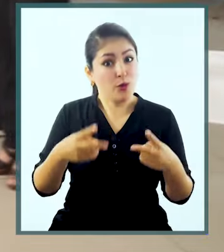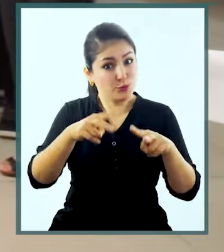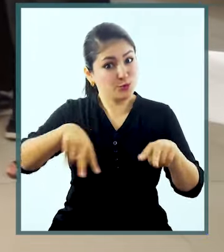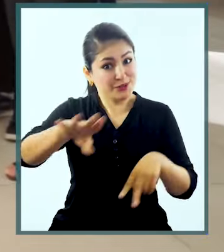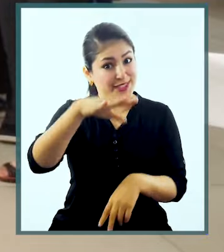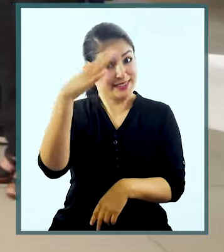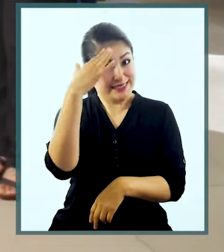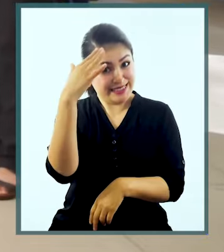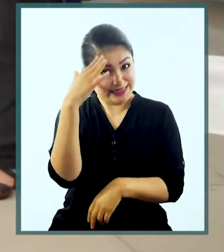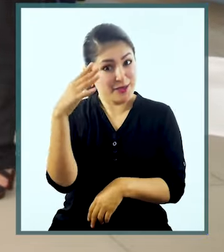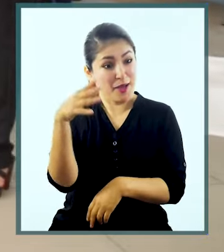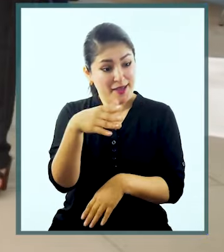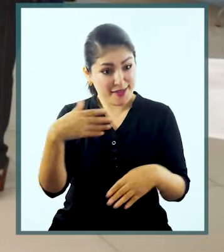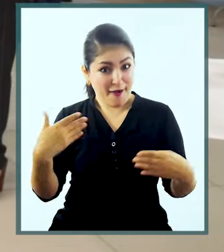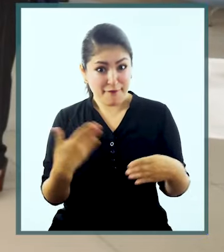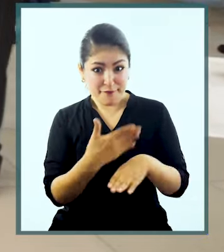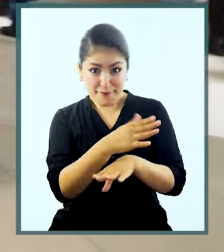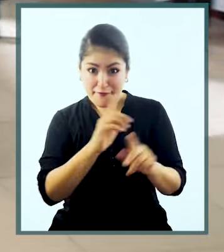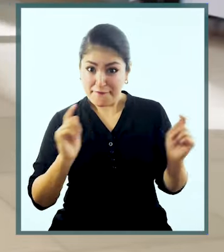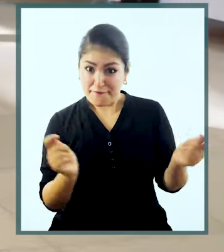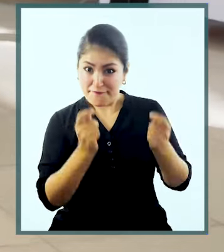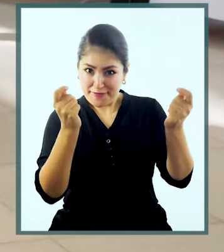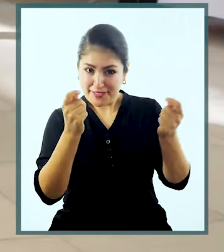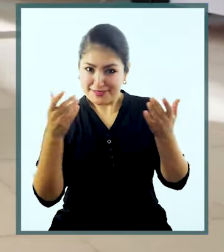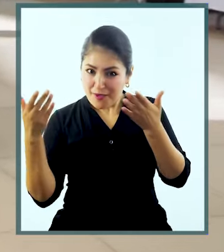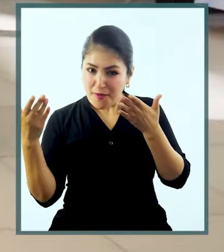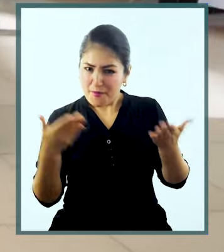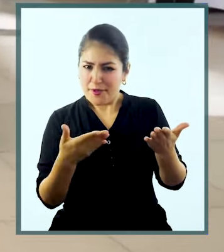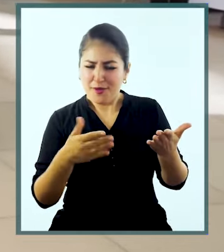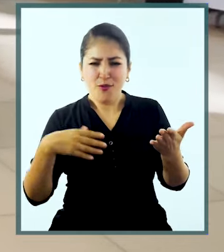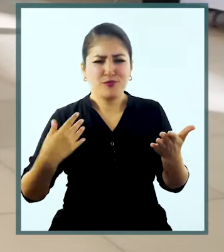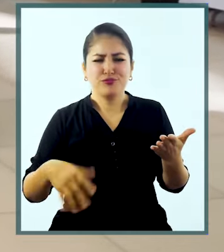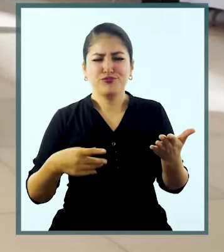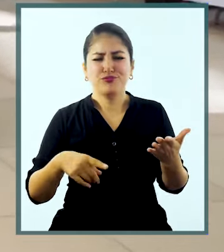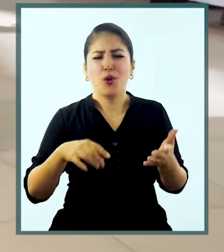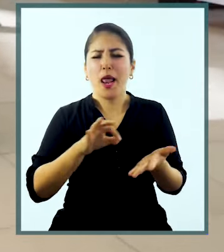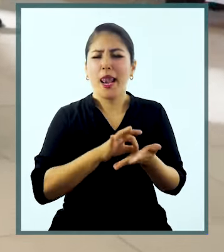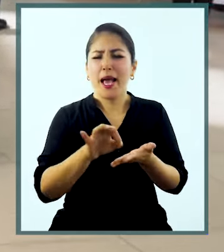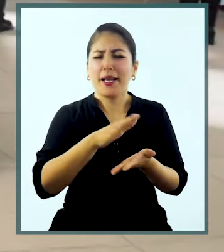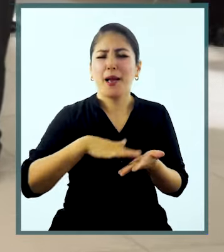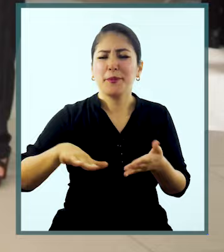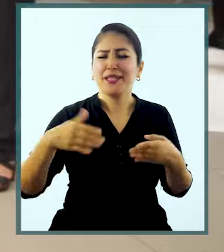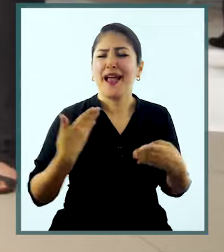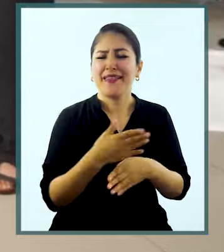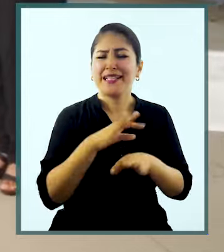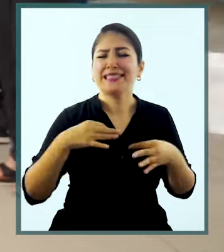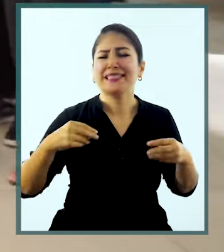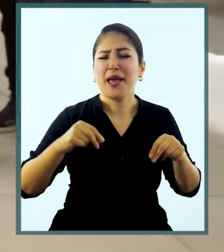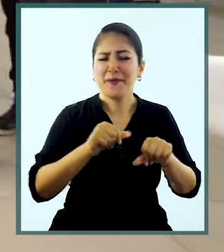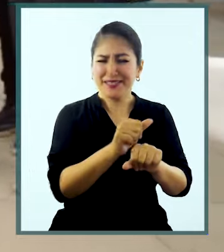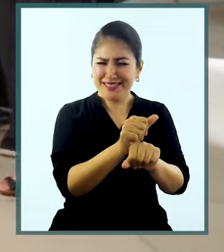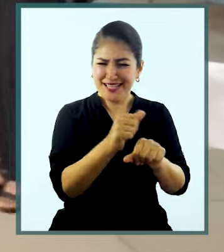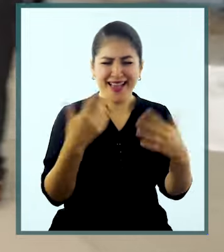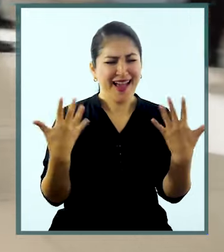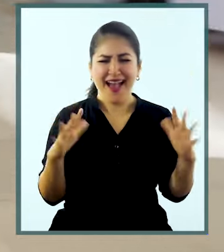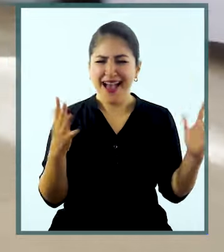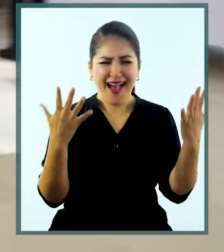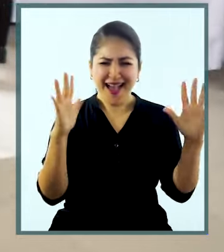Así que ya saben, amigos, vayan a la festividad de San Pedrito porque Chimbote es... ¡La capital del ceviche!